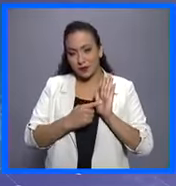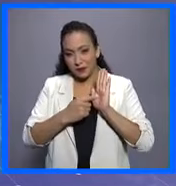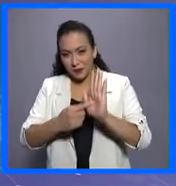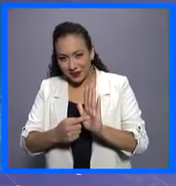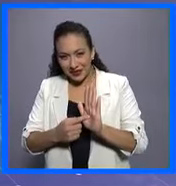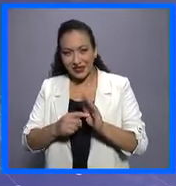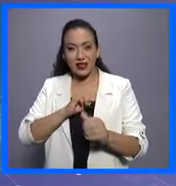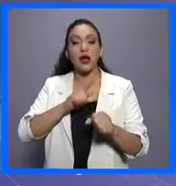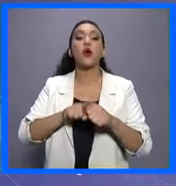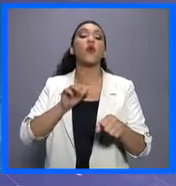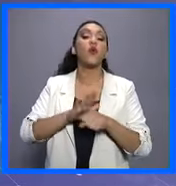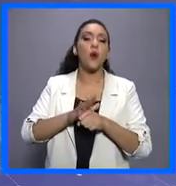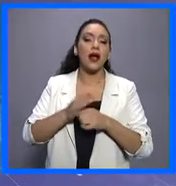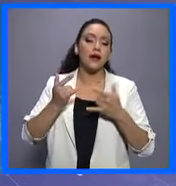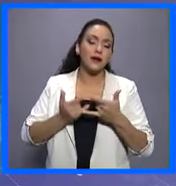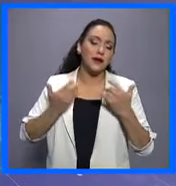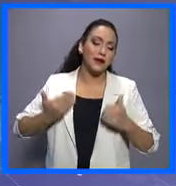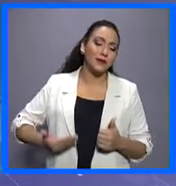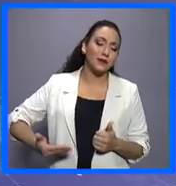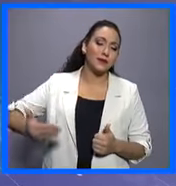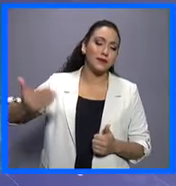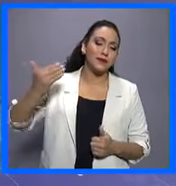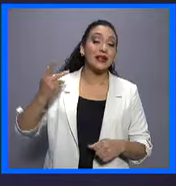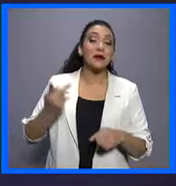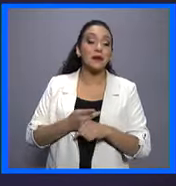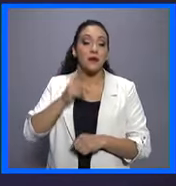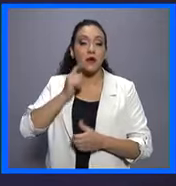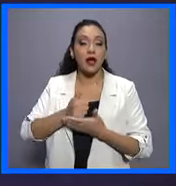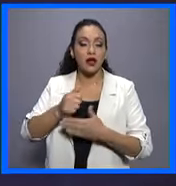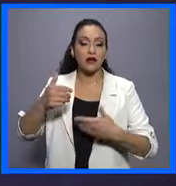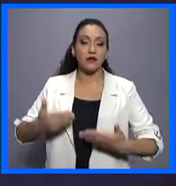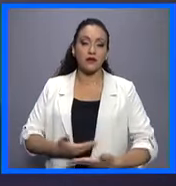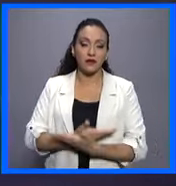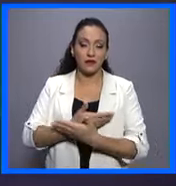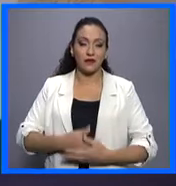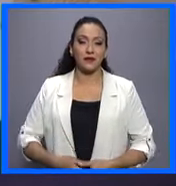sobre partería ancestral y el riesgo de su desaparición.